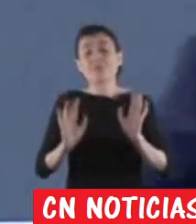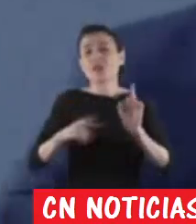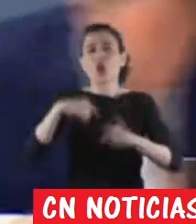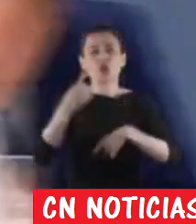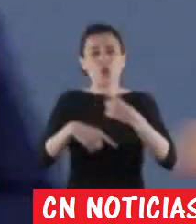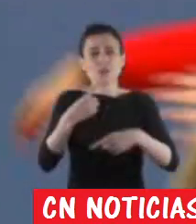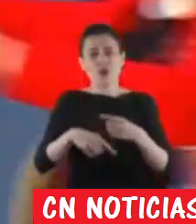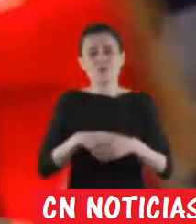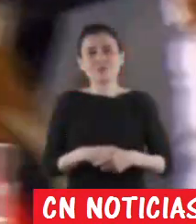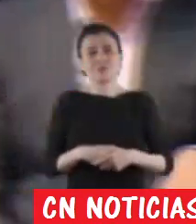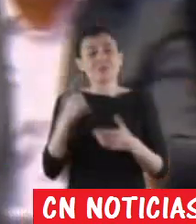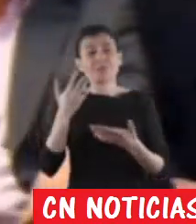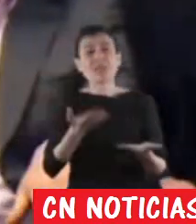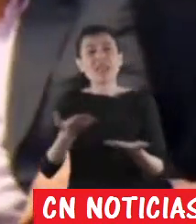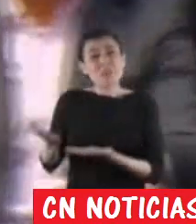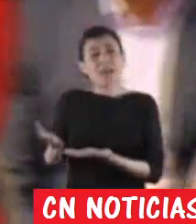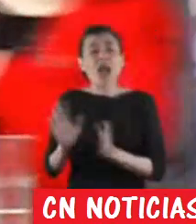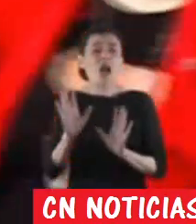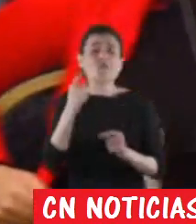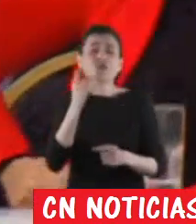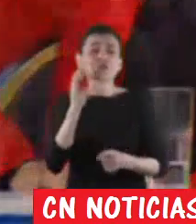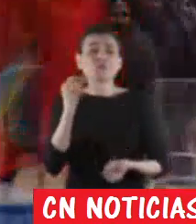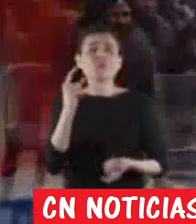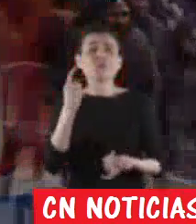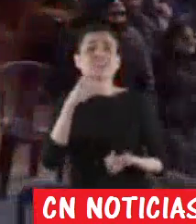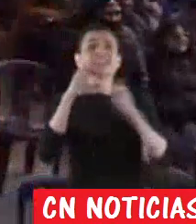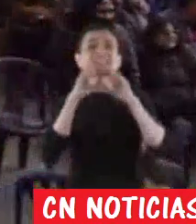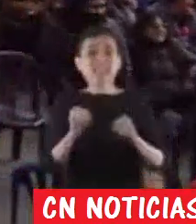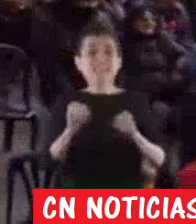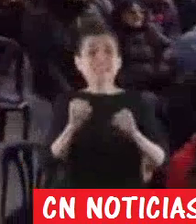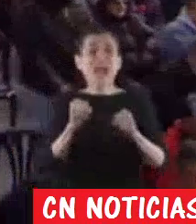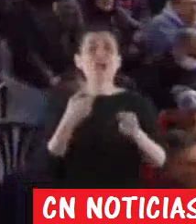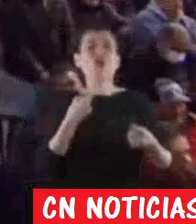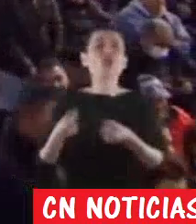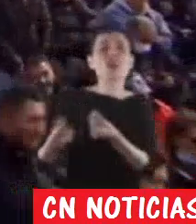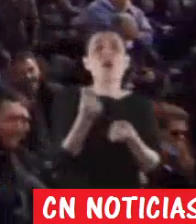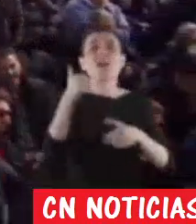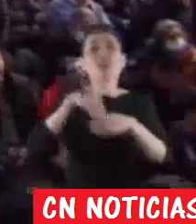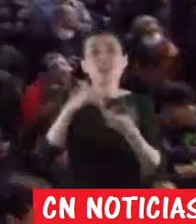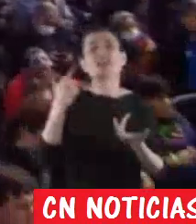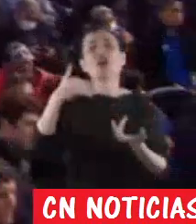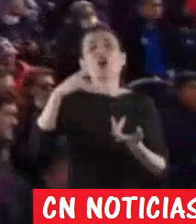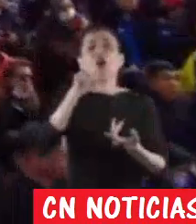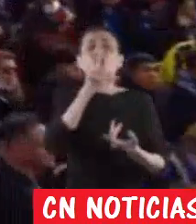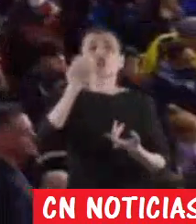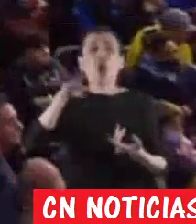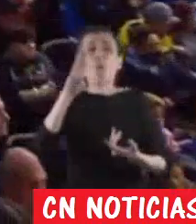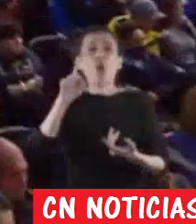Seguidamente invitamos a brindar unas palabras al señor secretario de Comercio Interior, Matías